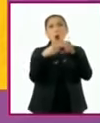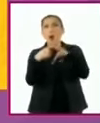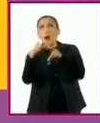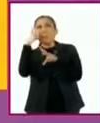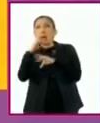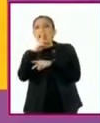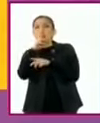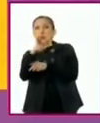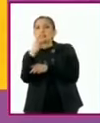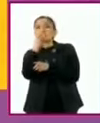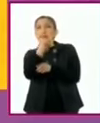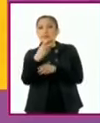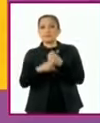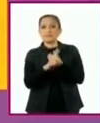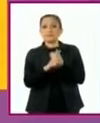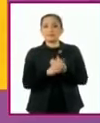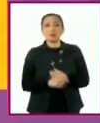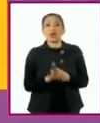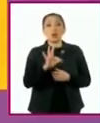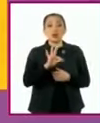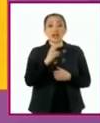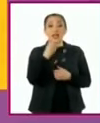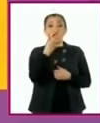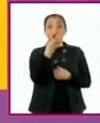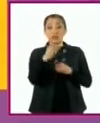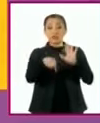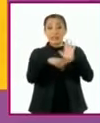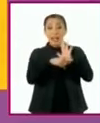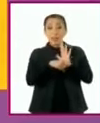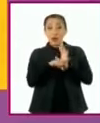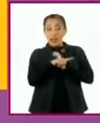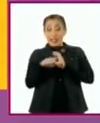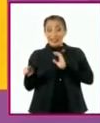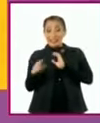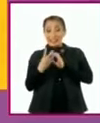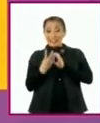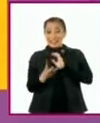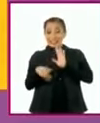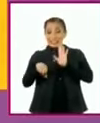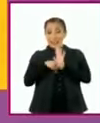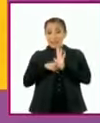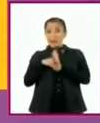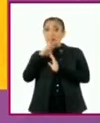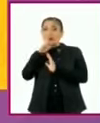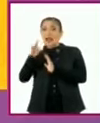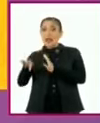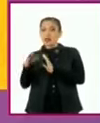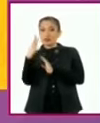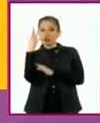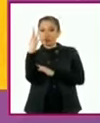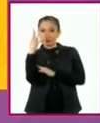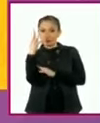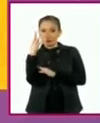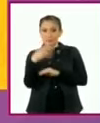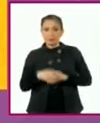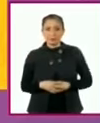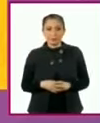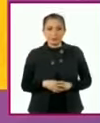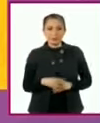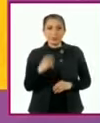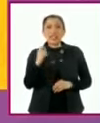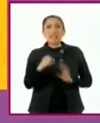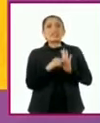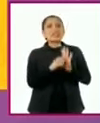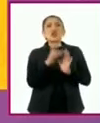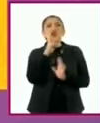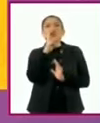obtener la respuesta. 42 negativo entre 3 negativo es igual a 14. ¿Qué signo tiene